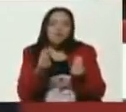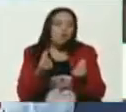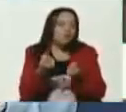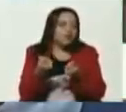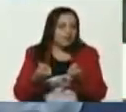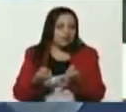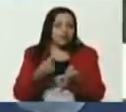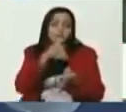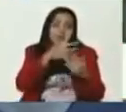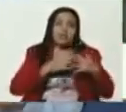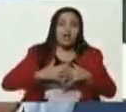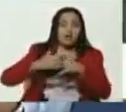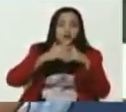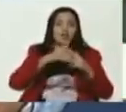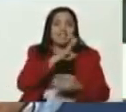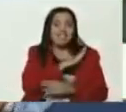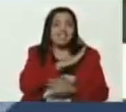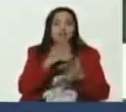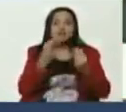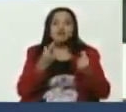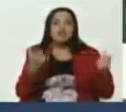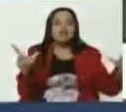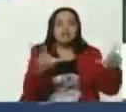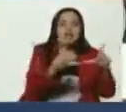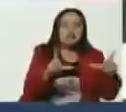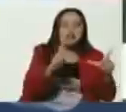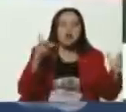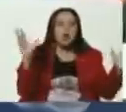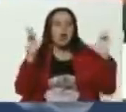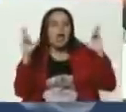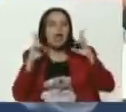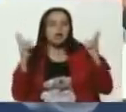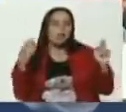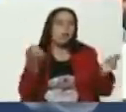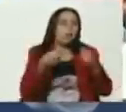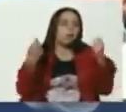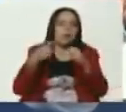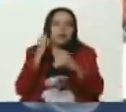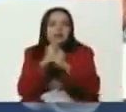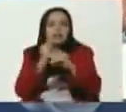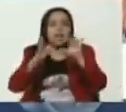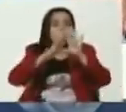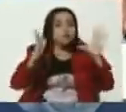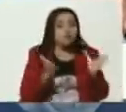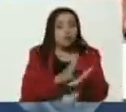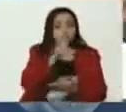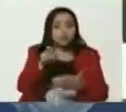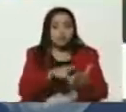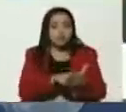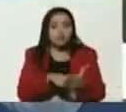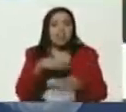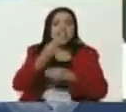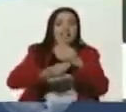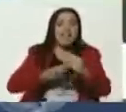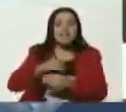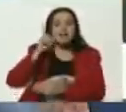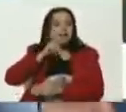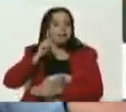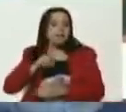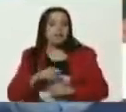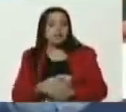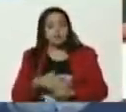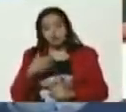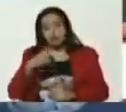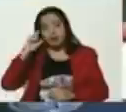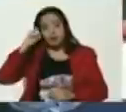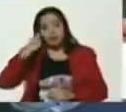tienen aparatos mediáticos en todo el mundo que van a hacer creer, bueno, yo recuerdo, hace